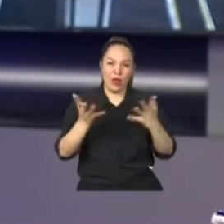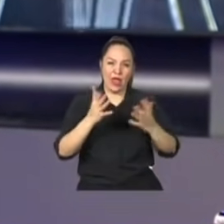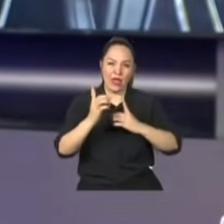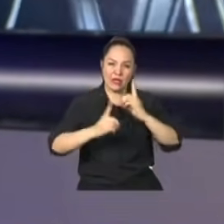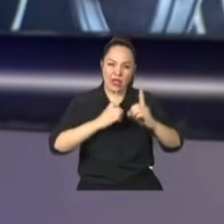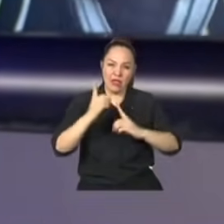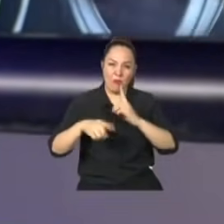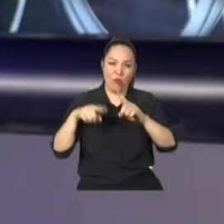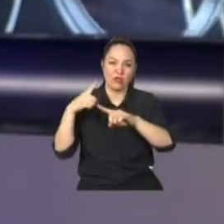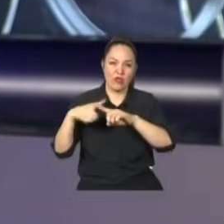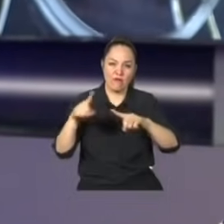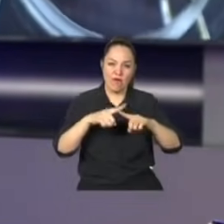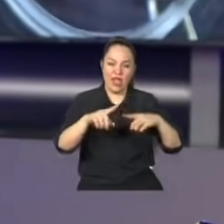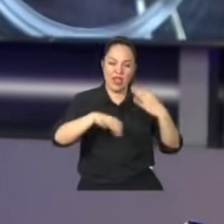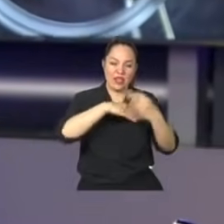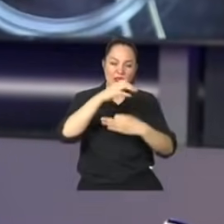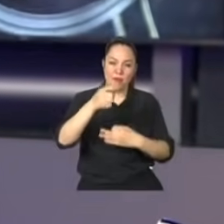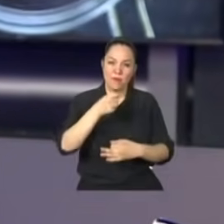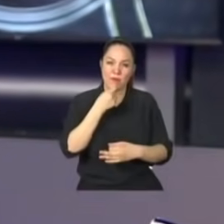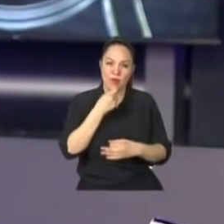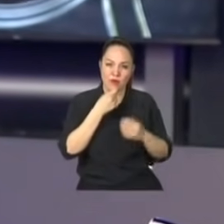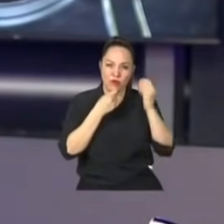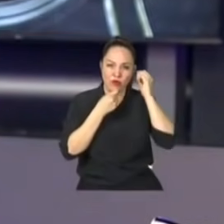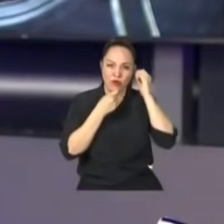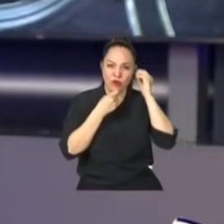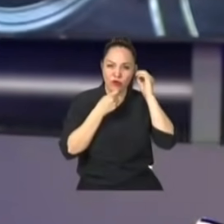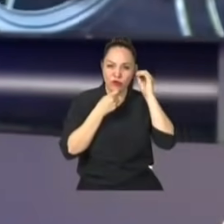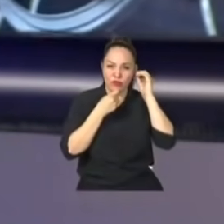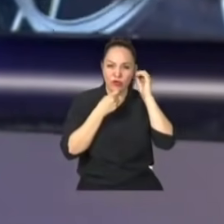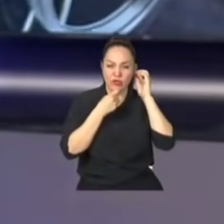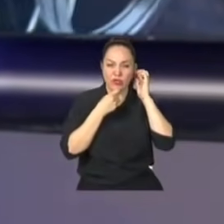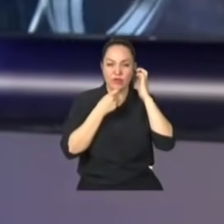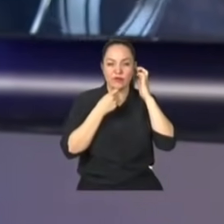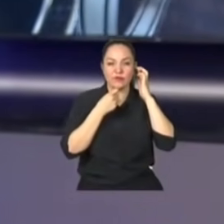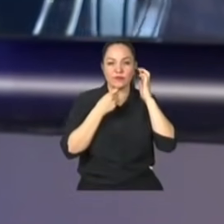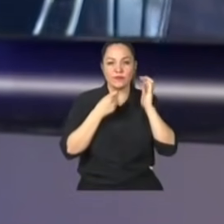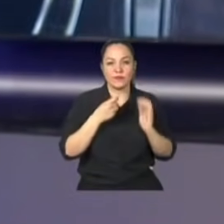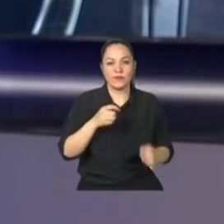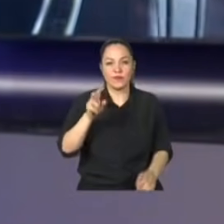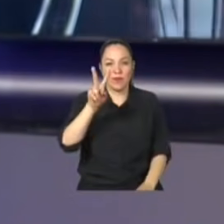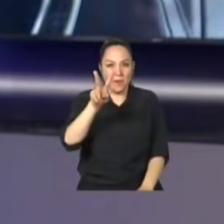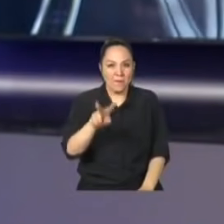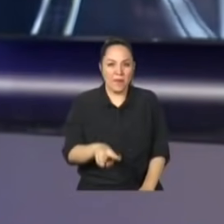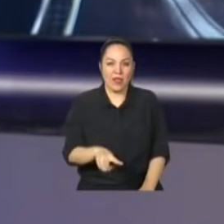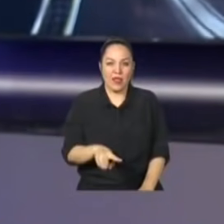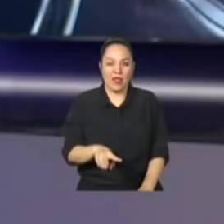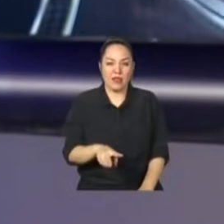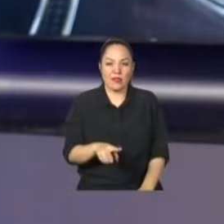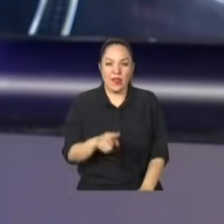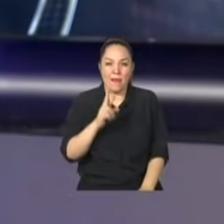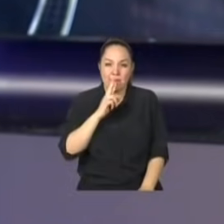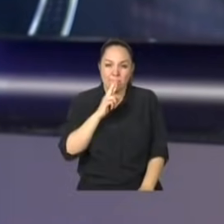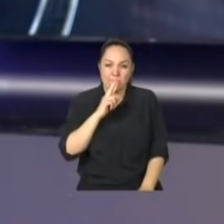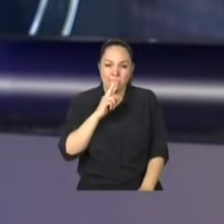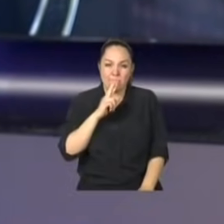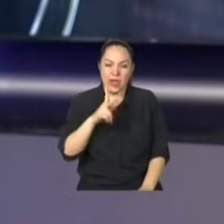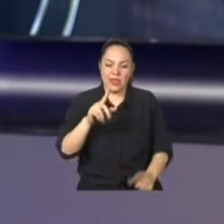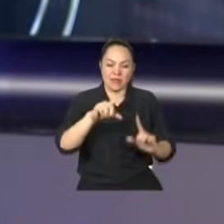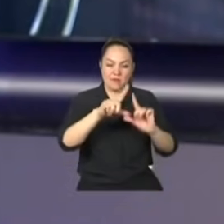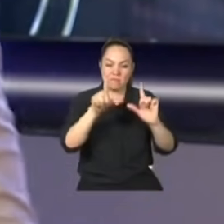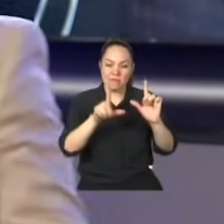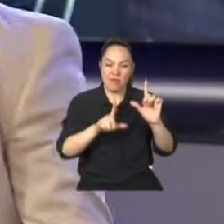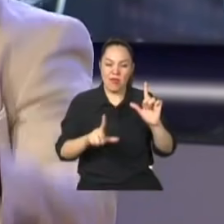columpios, toboganes para todos los niños. ¿Y sabes qué, señor Chavana? En realidad merezco ganar, porque México,